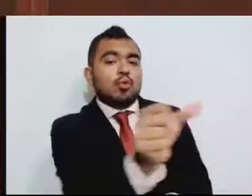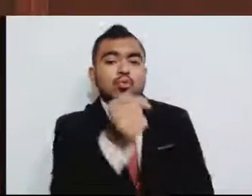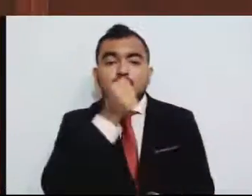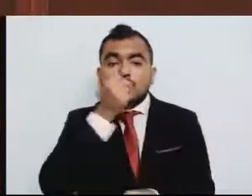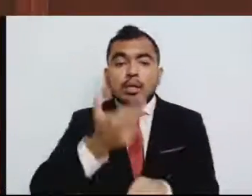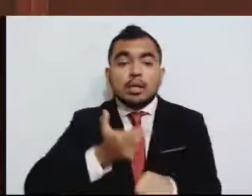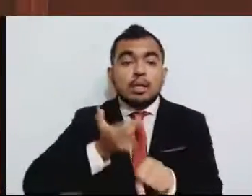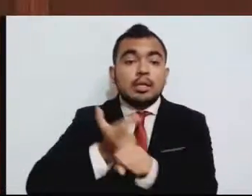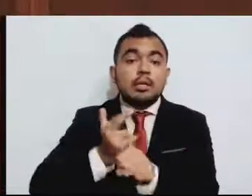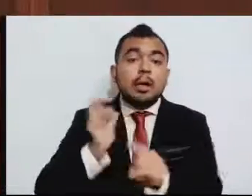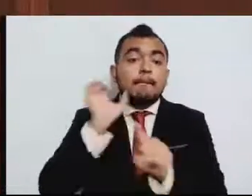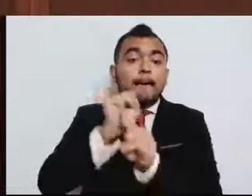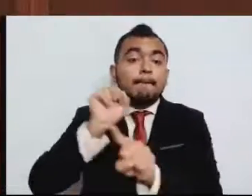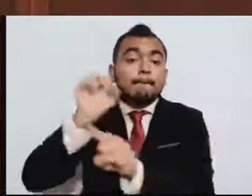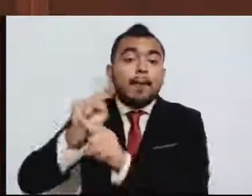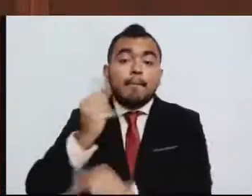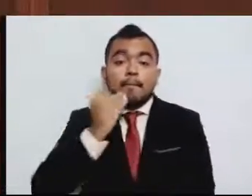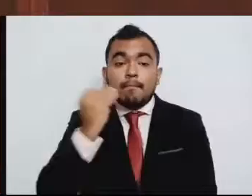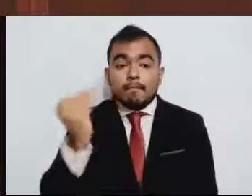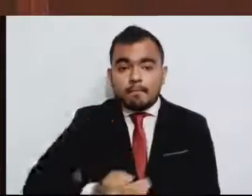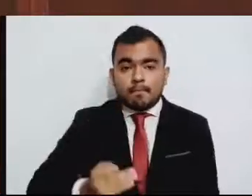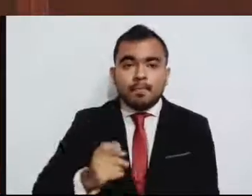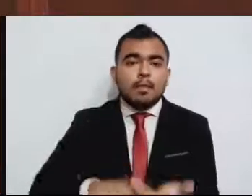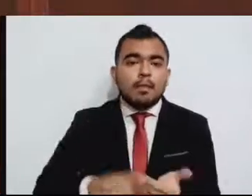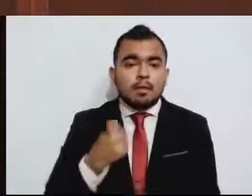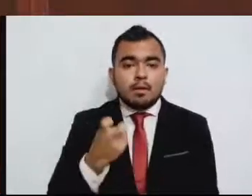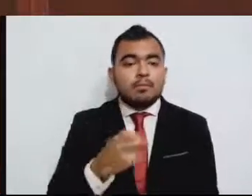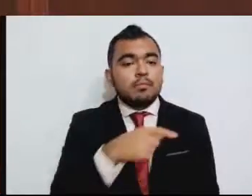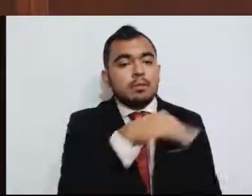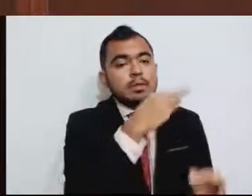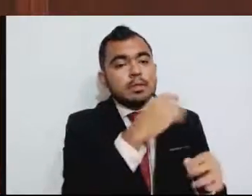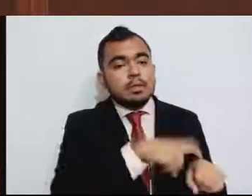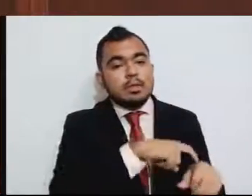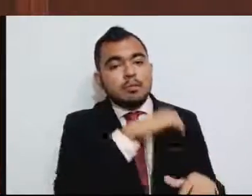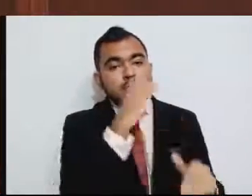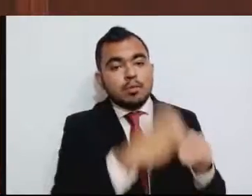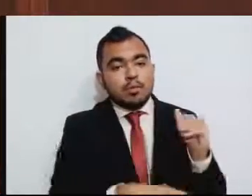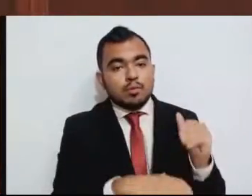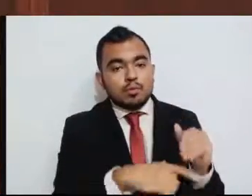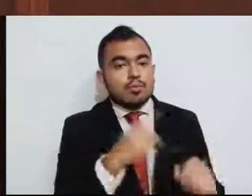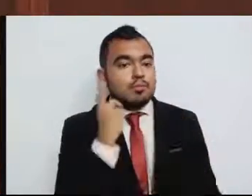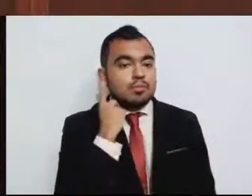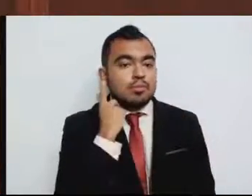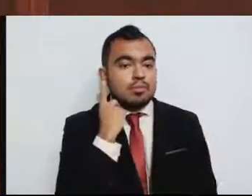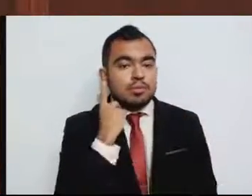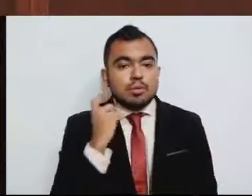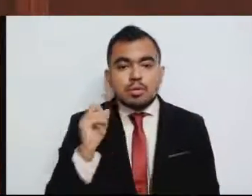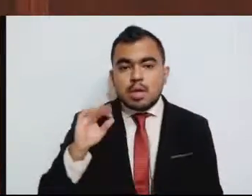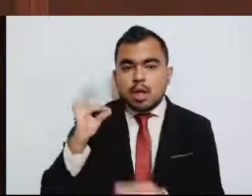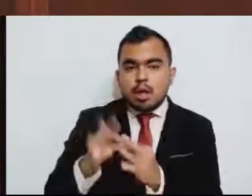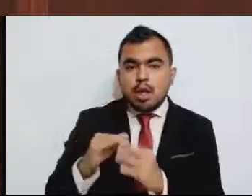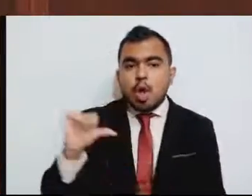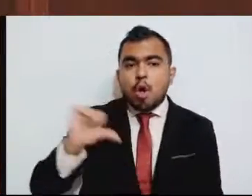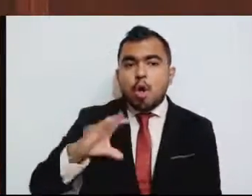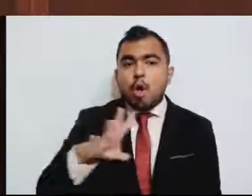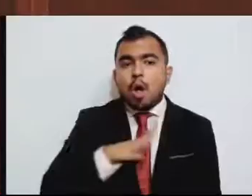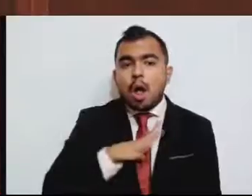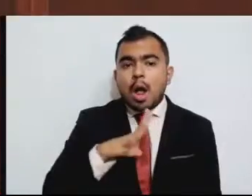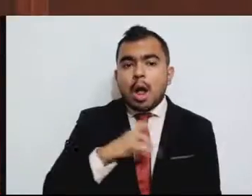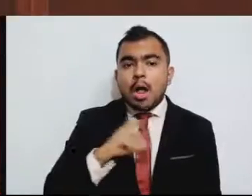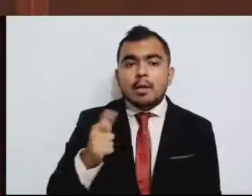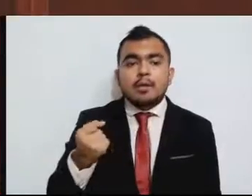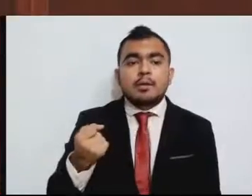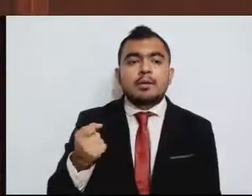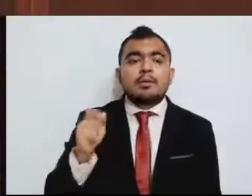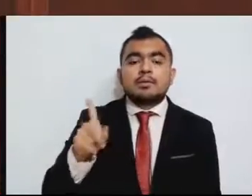deficientes y espero no sea su caso a su tiempo detectaron ya cual ya estoy hoy contamos con el capital político